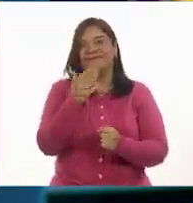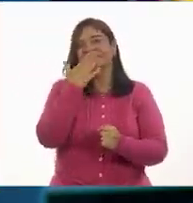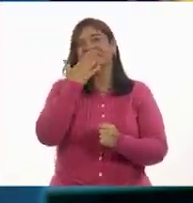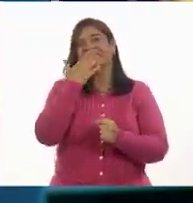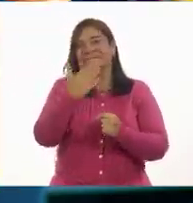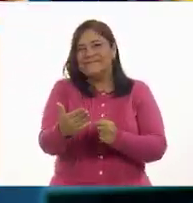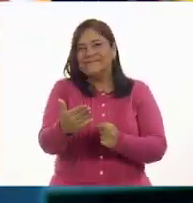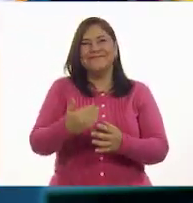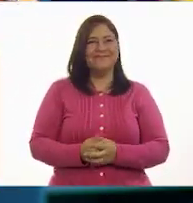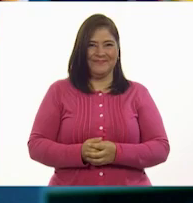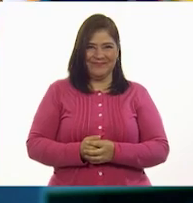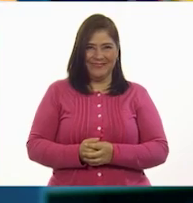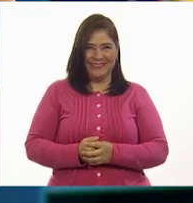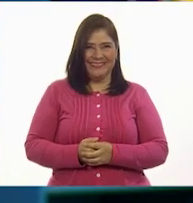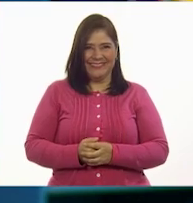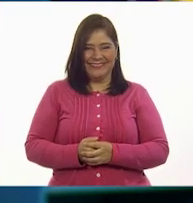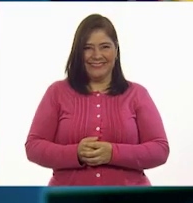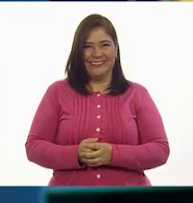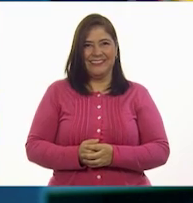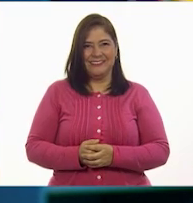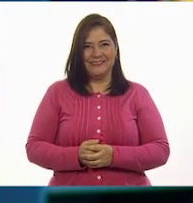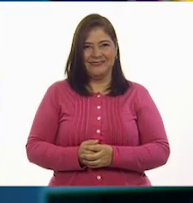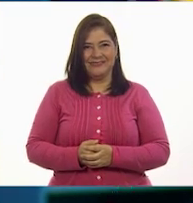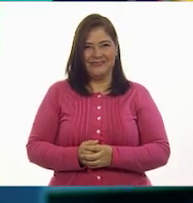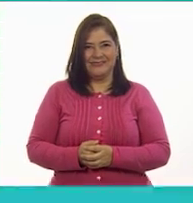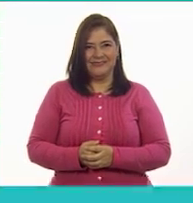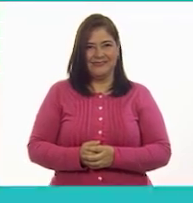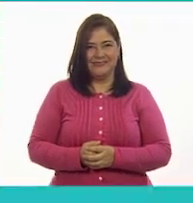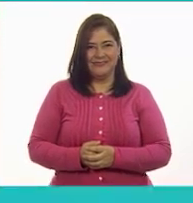¡Muy bien!